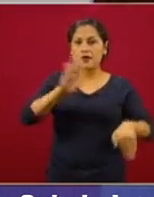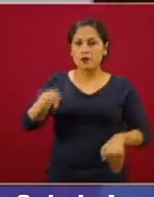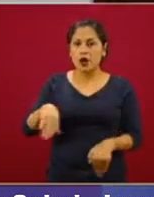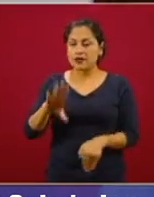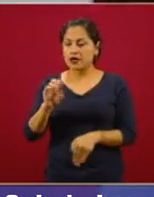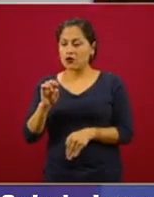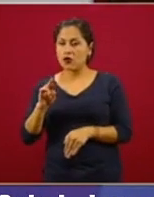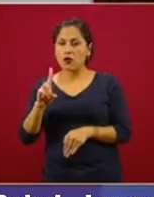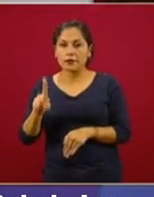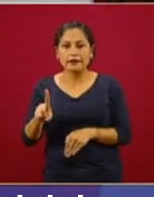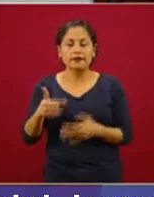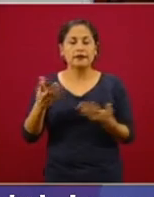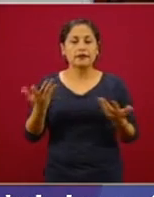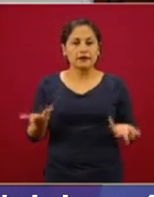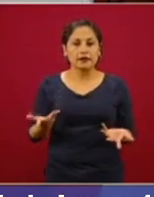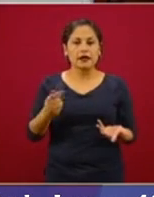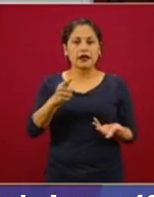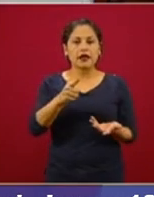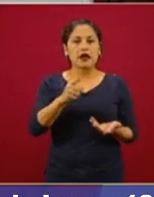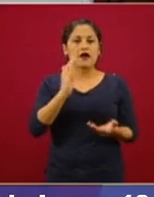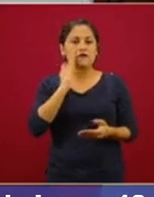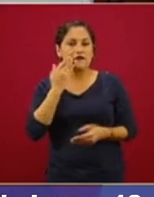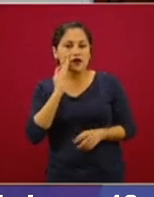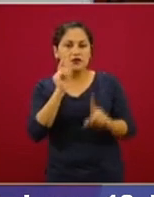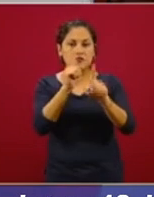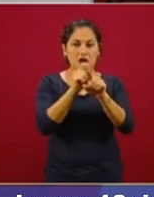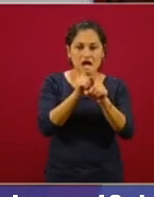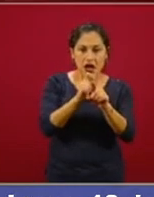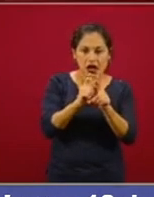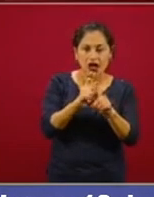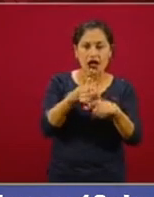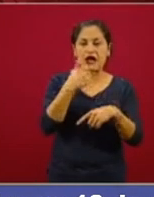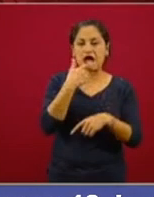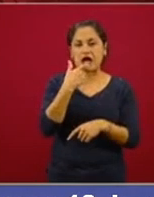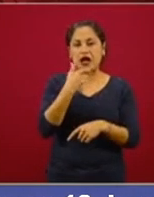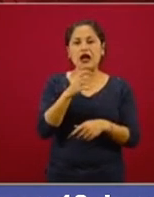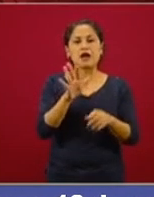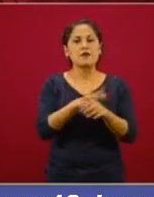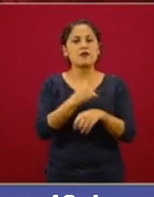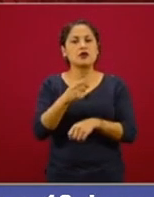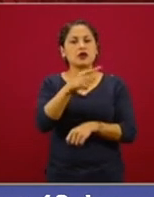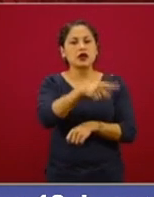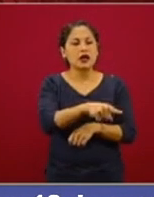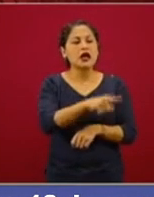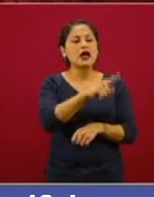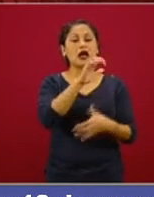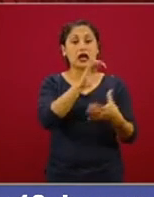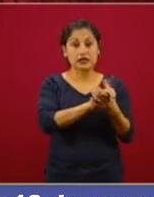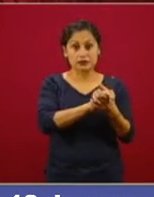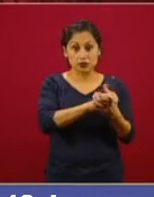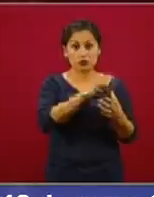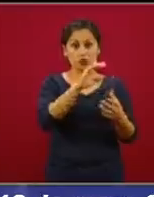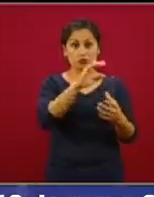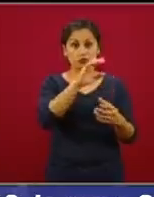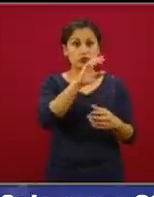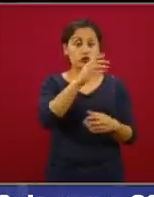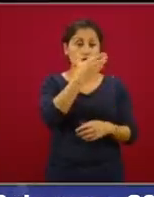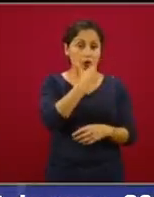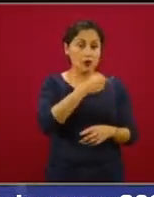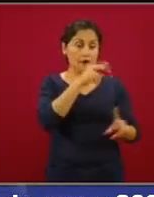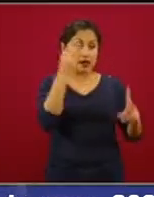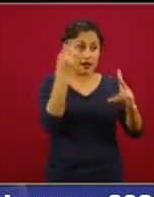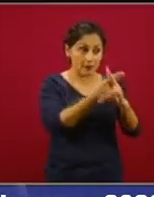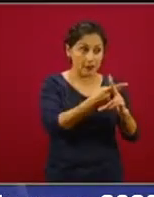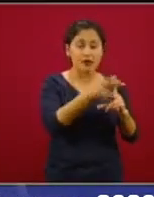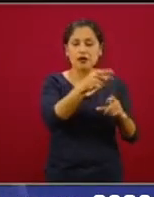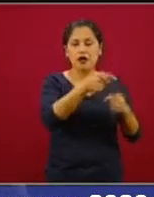redes sociales de mata a tu esposo y le van a poner ahí que fue por COVID. Entonces, sí me gustaría